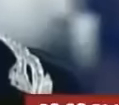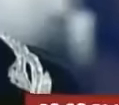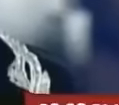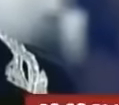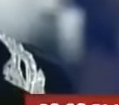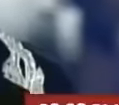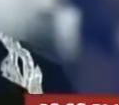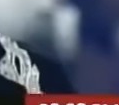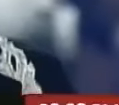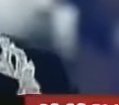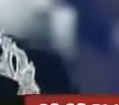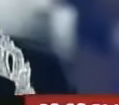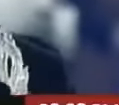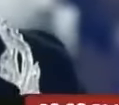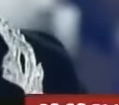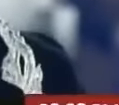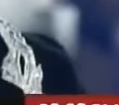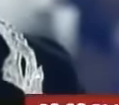Bueno, madre,